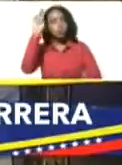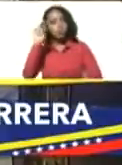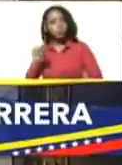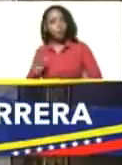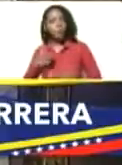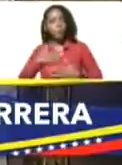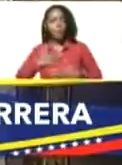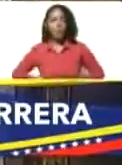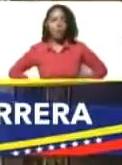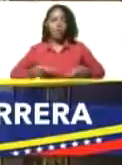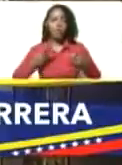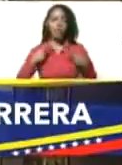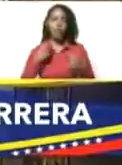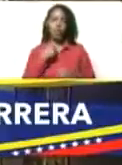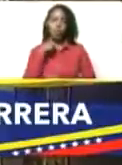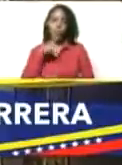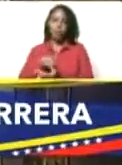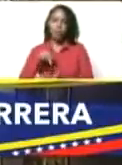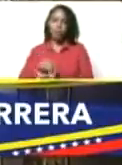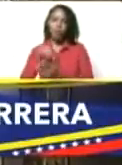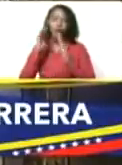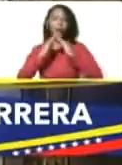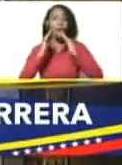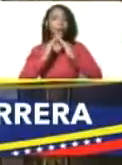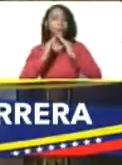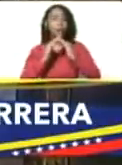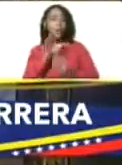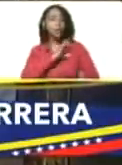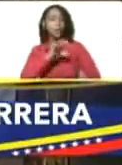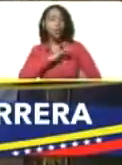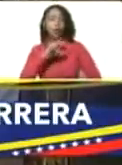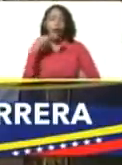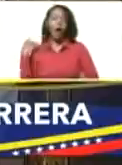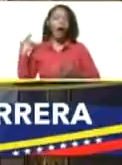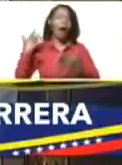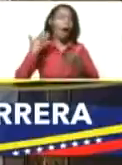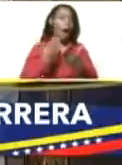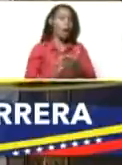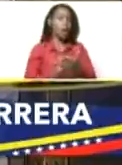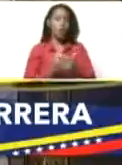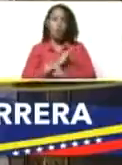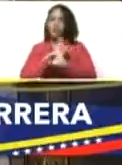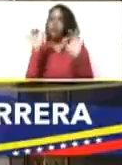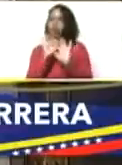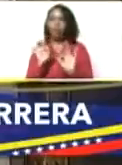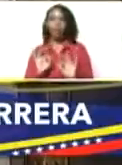vida. Habitaré en la casa del Señor por años sin término.